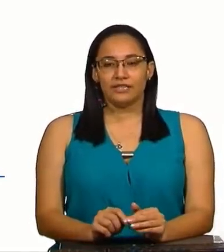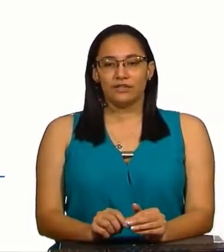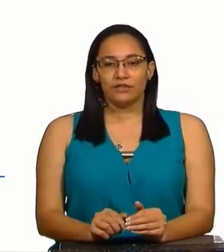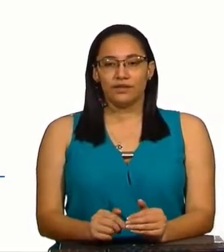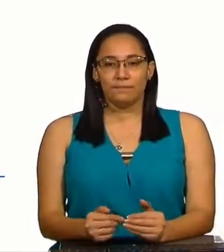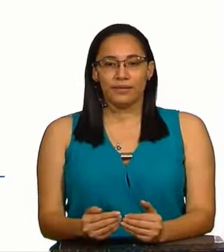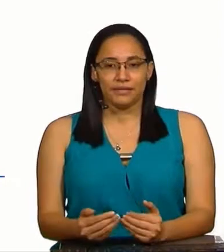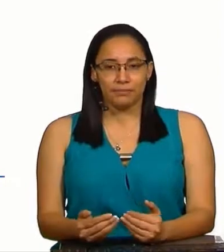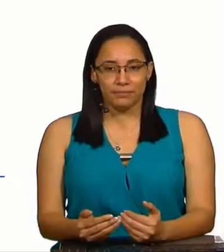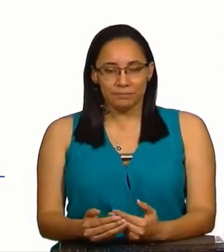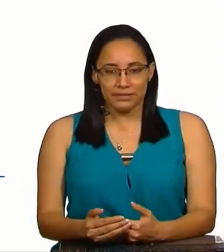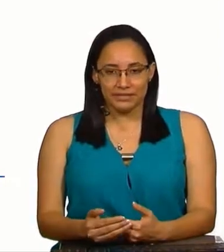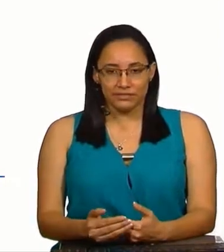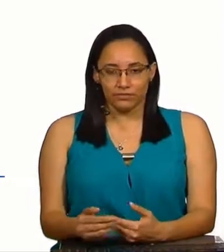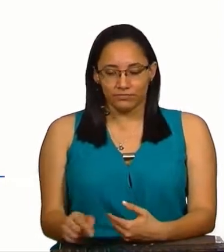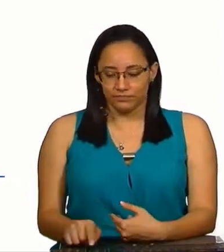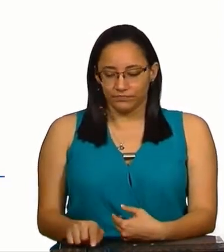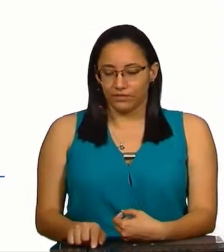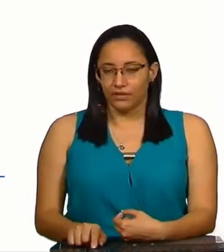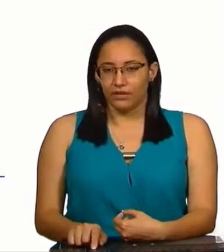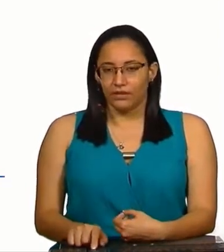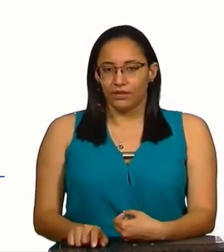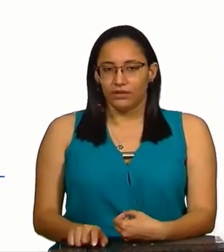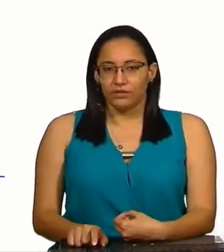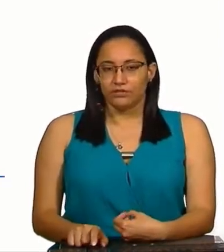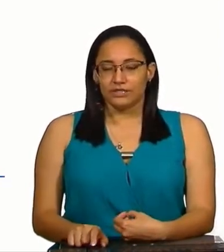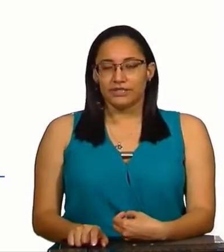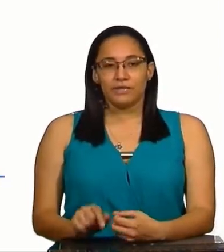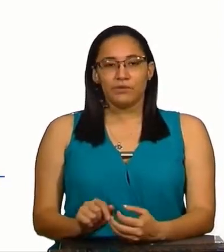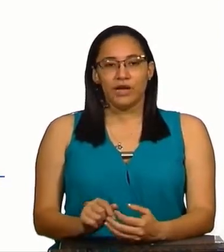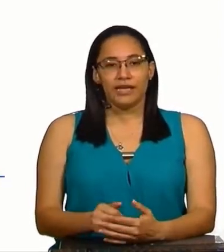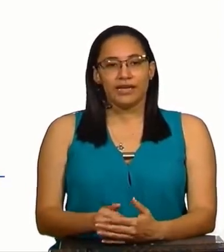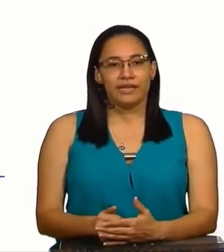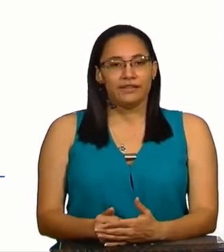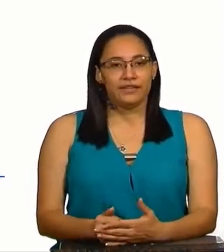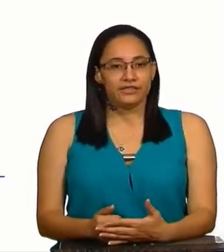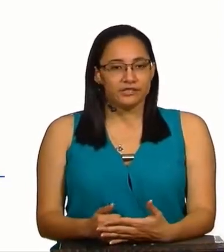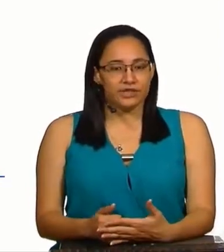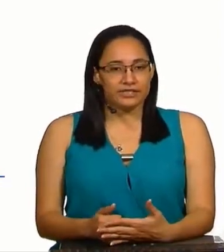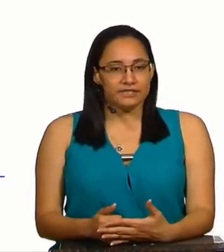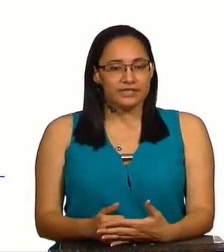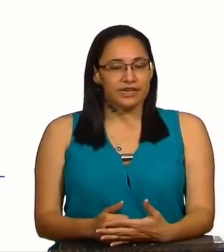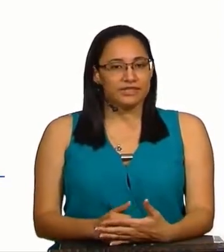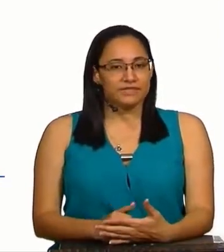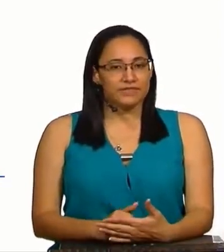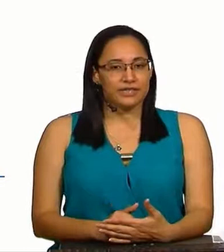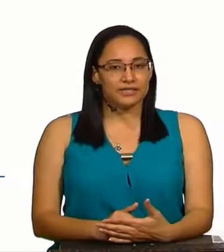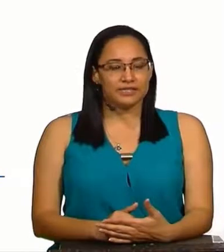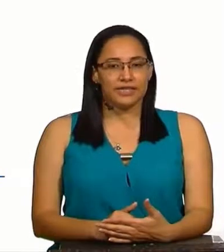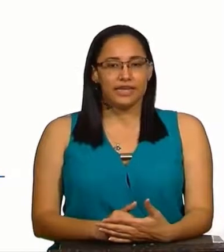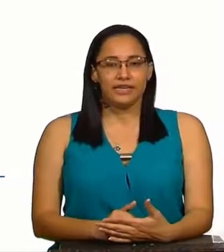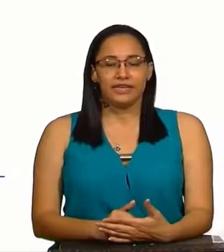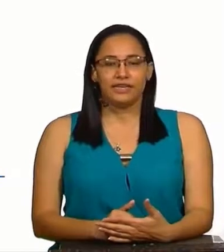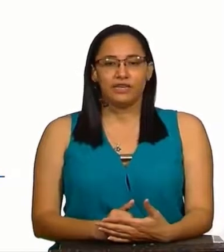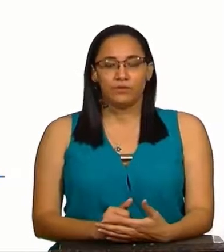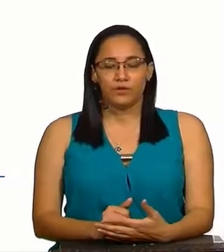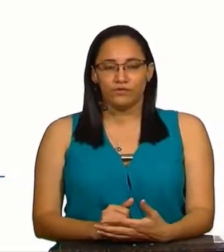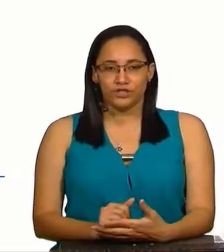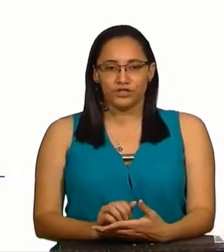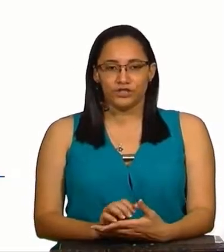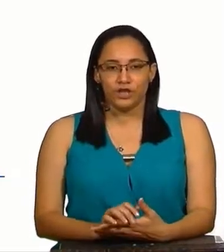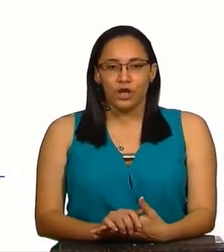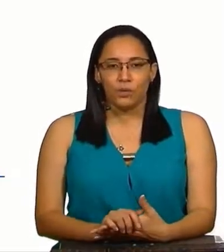el sentido de pedir permiso. Entonces tenemos ahí in interrogative and negative sentence and in